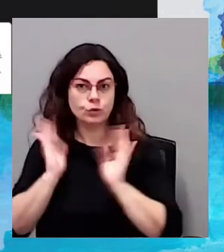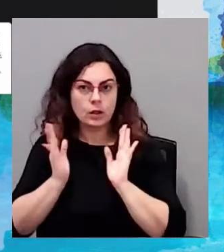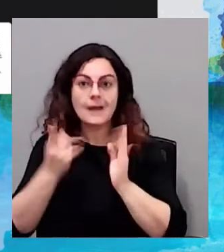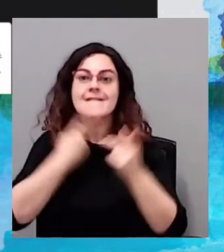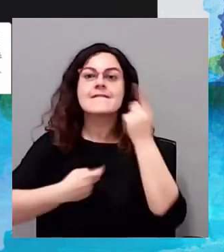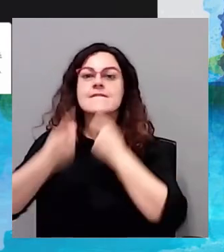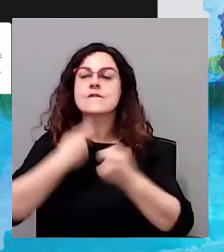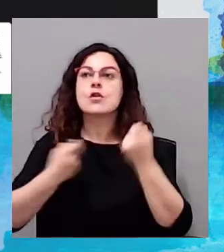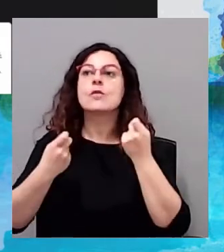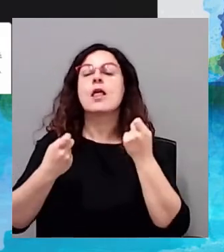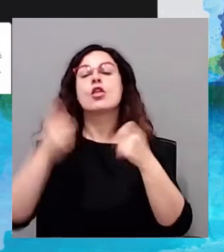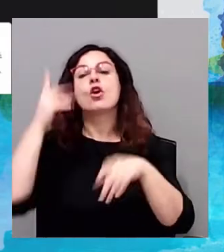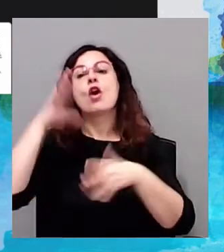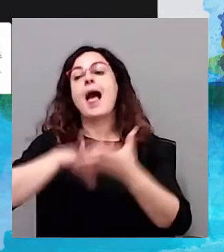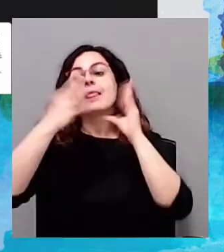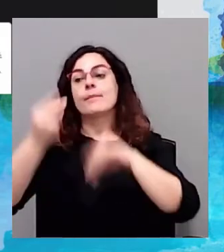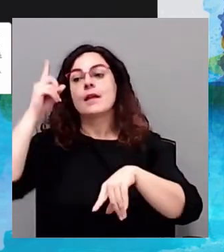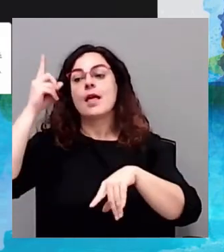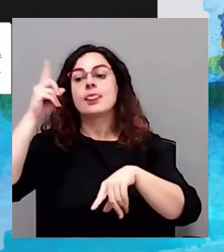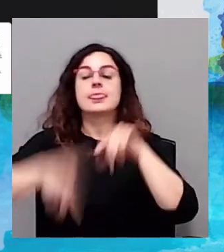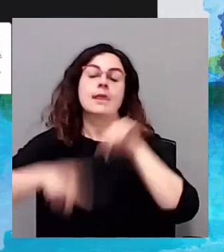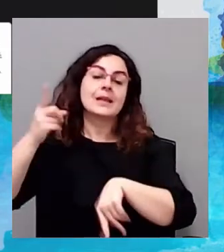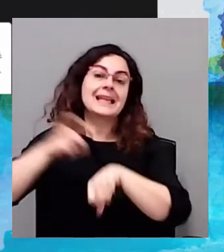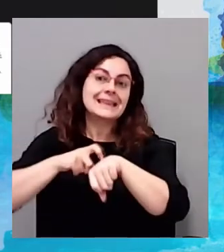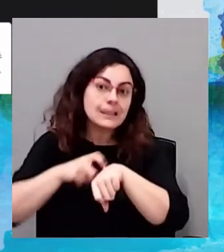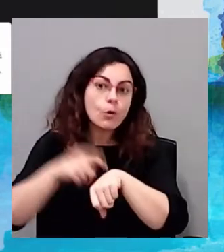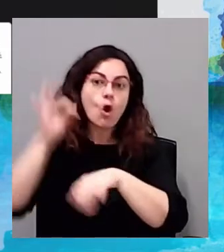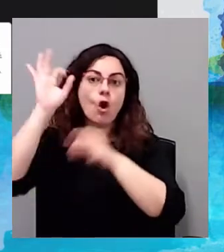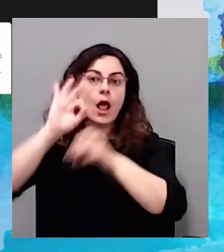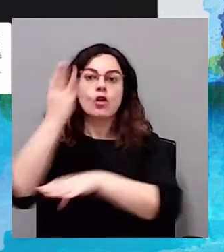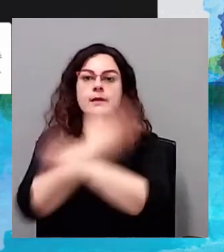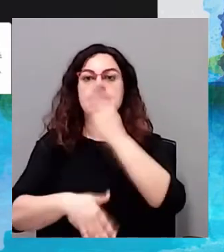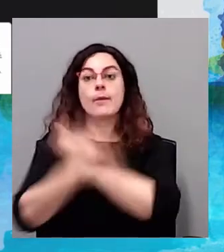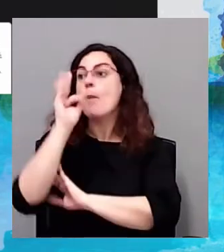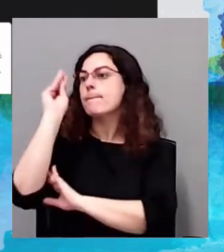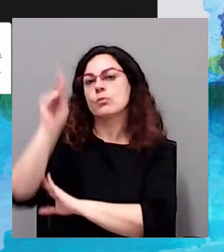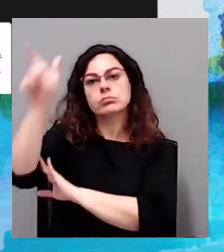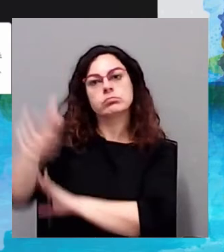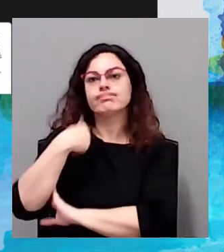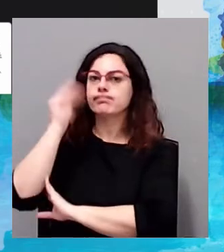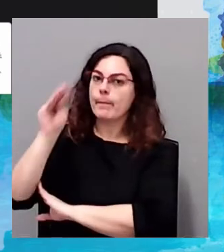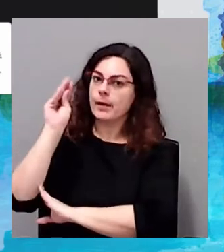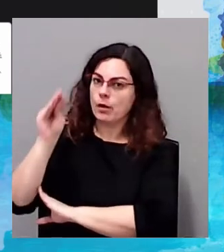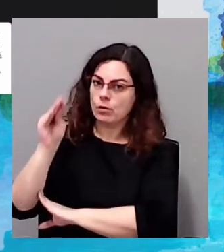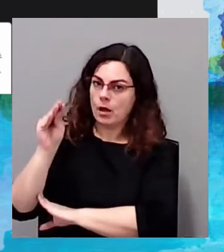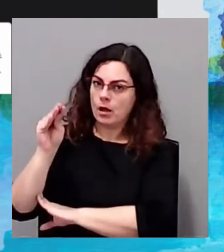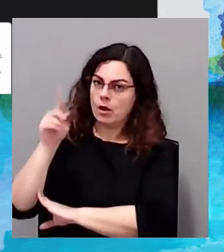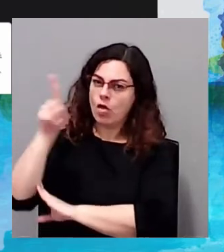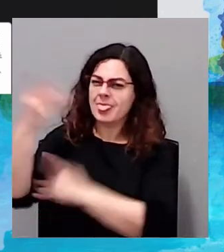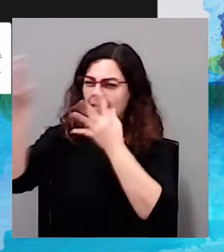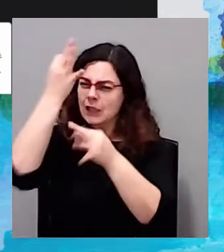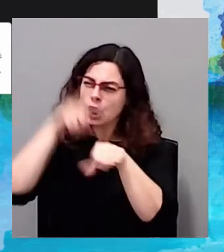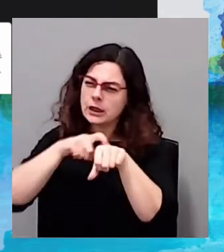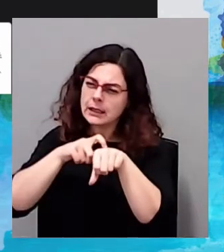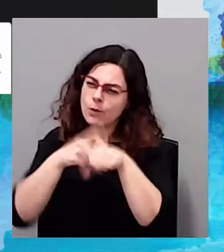de discapacidad antes, si se puede, o preguntar, no tener miedo a preguntar qué tipo de descripciones, si eso en una